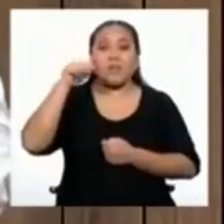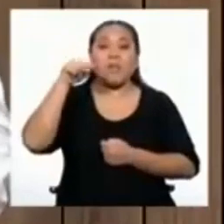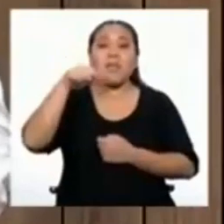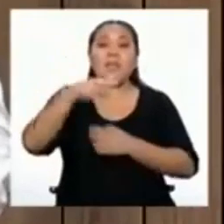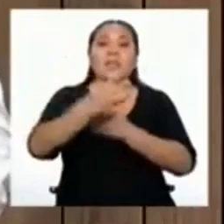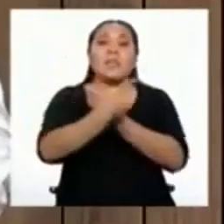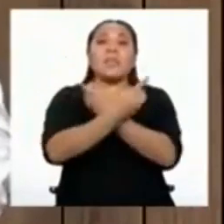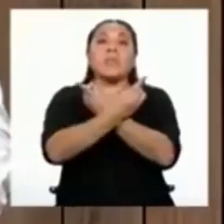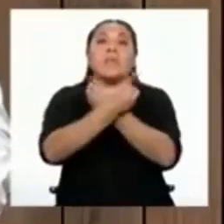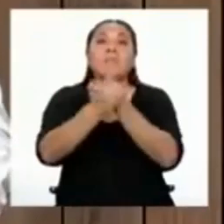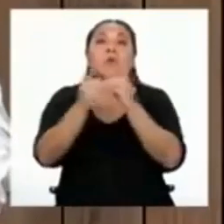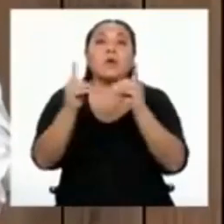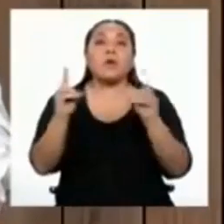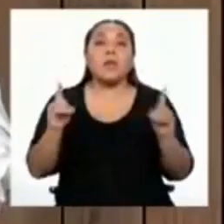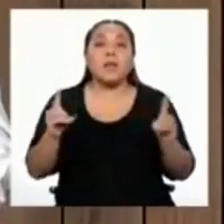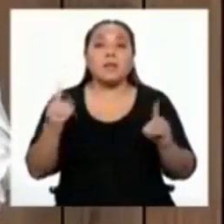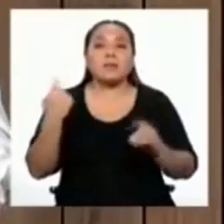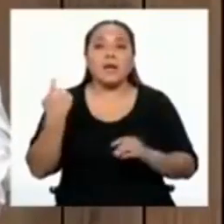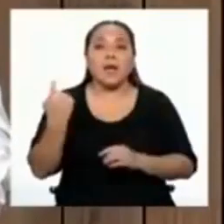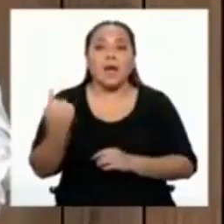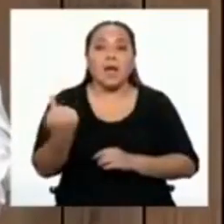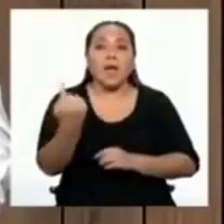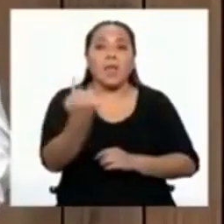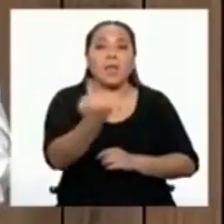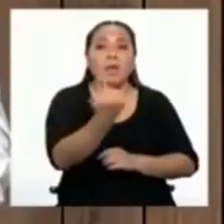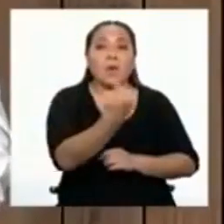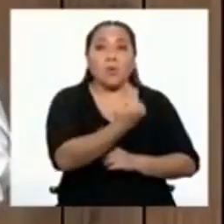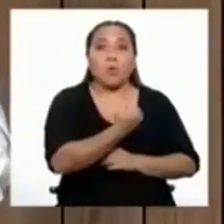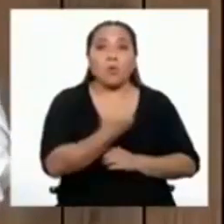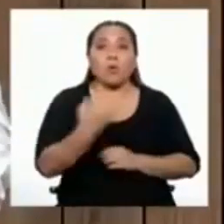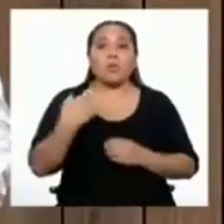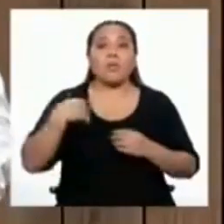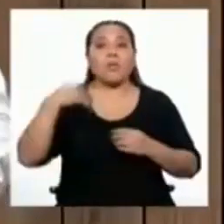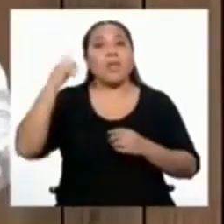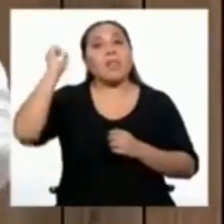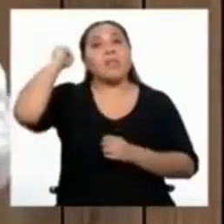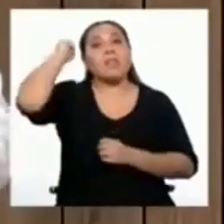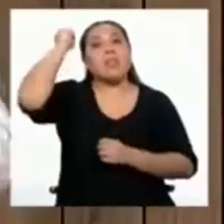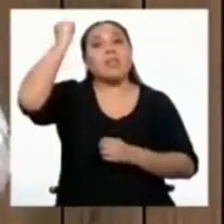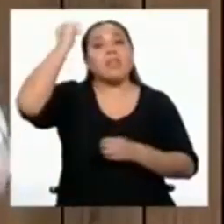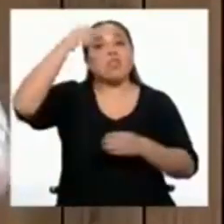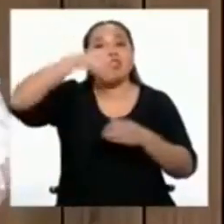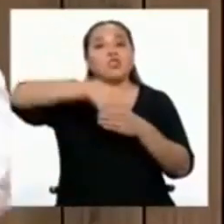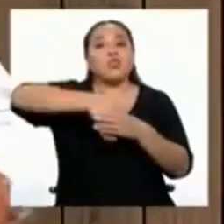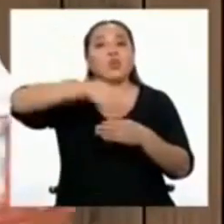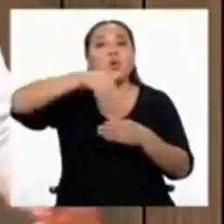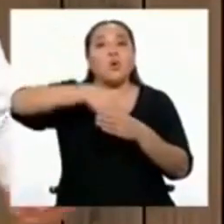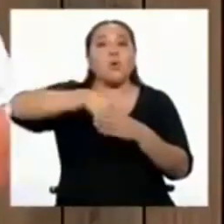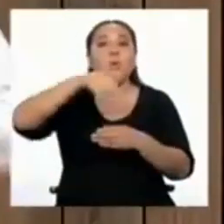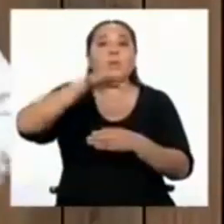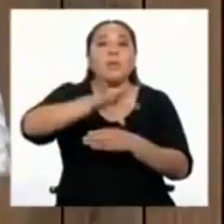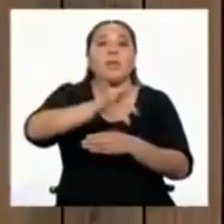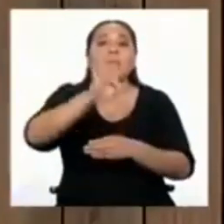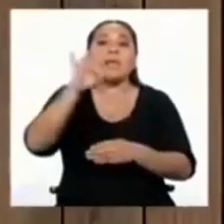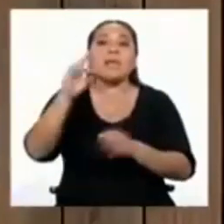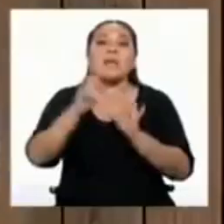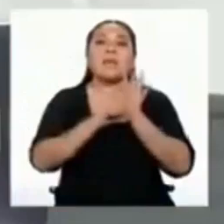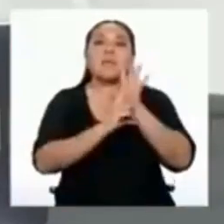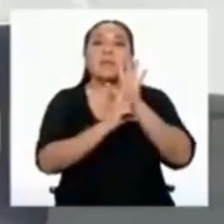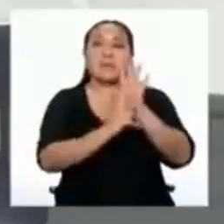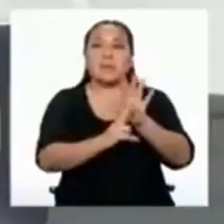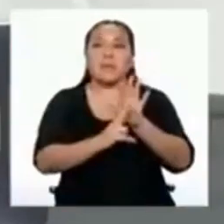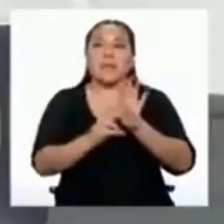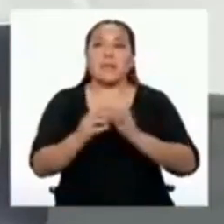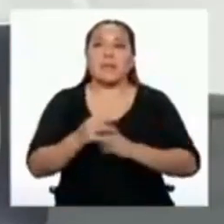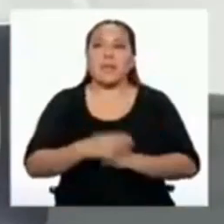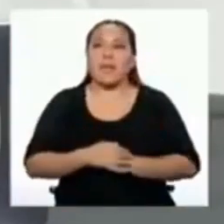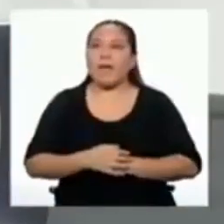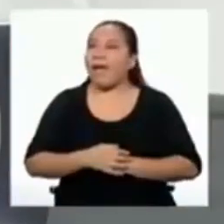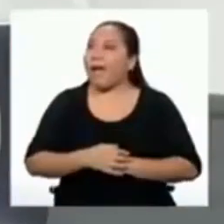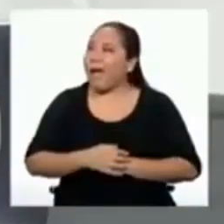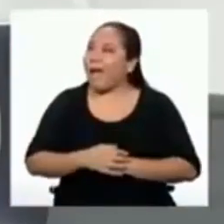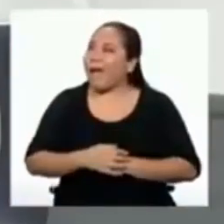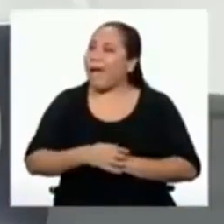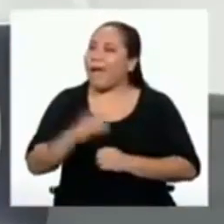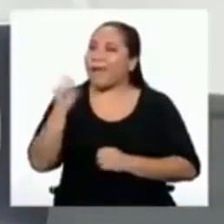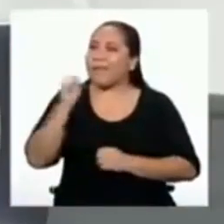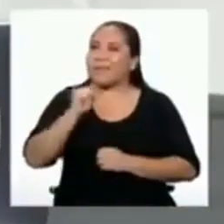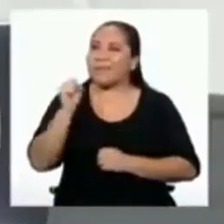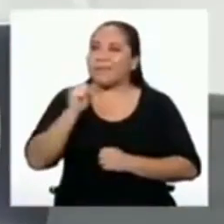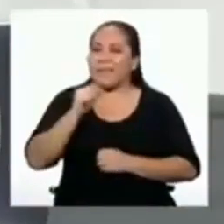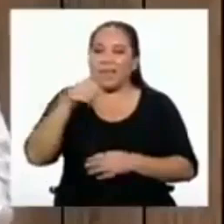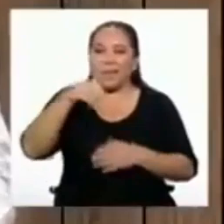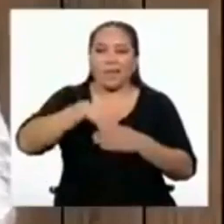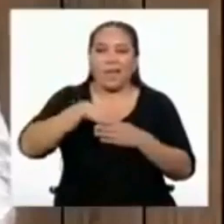democracia tenemos el derecho de votar y así elegir a nuestros representantes. ¡Claro! ¡En